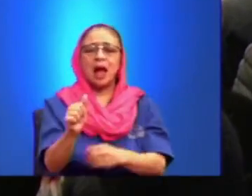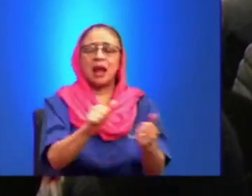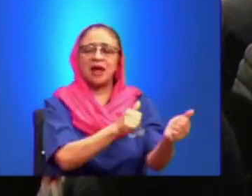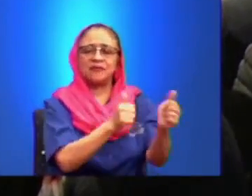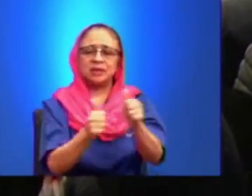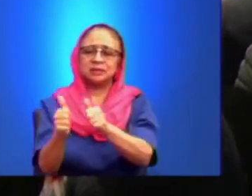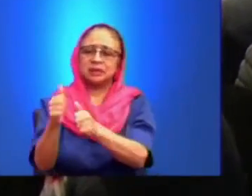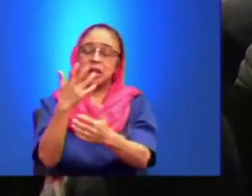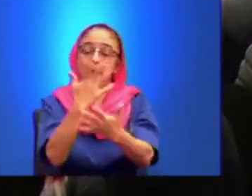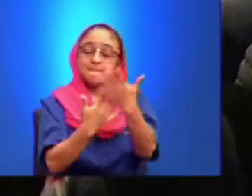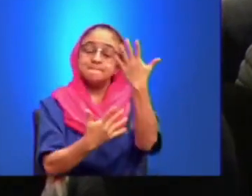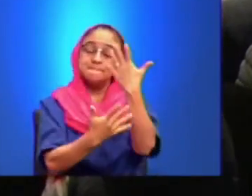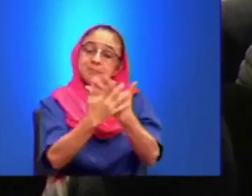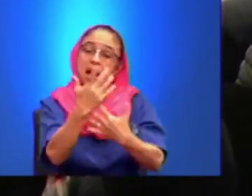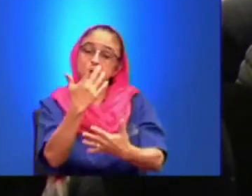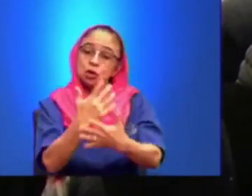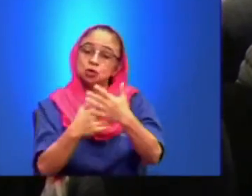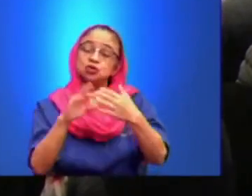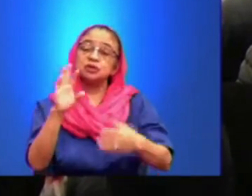así soy yo